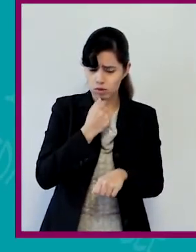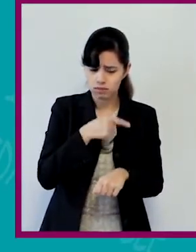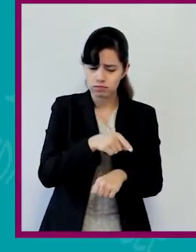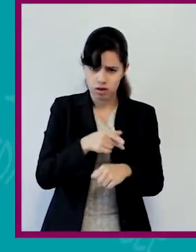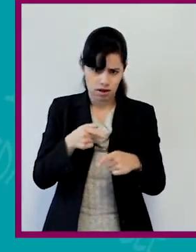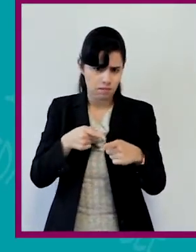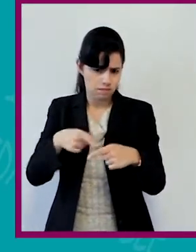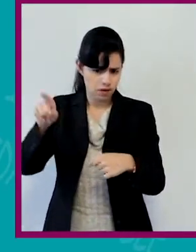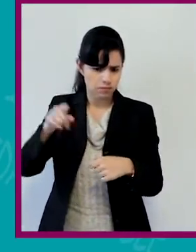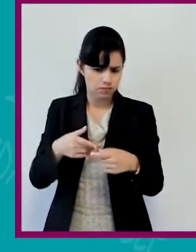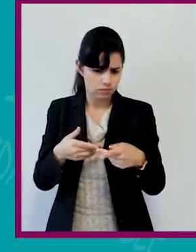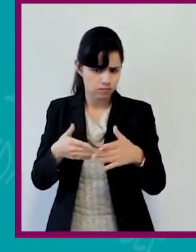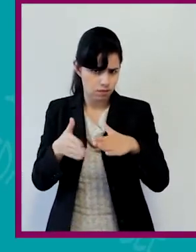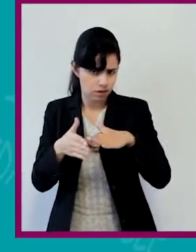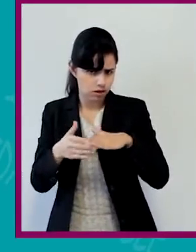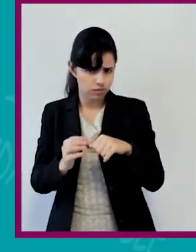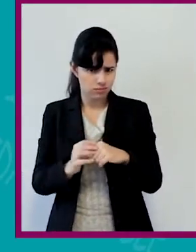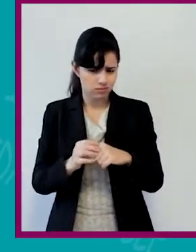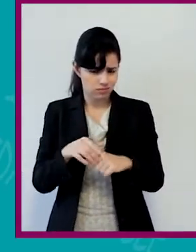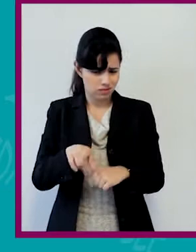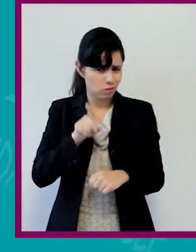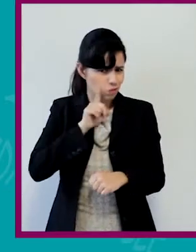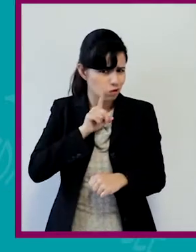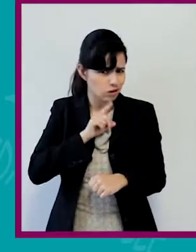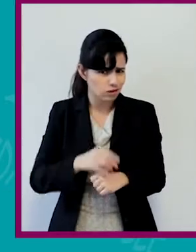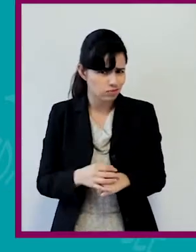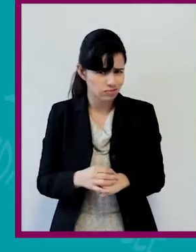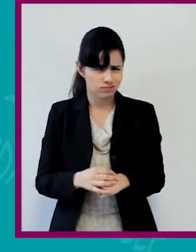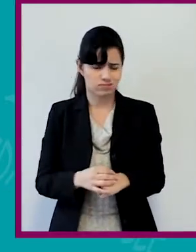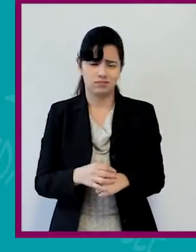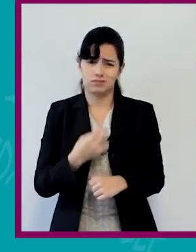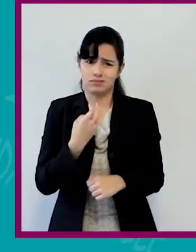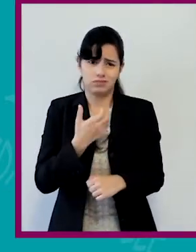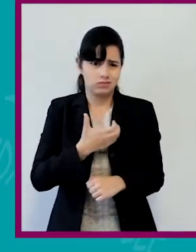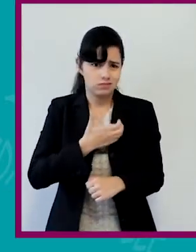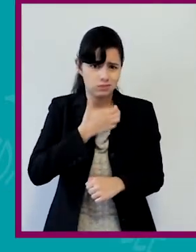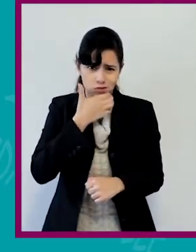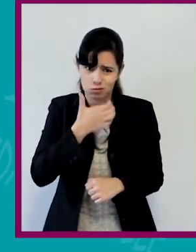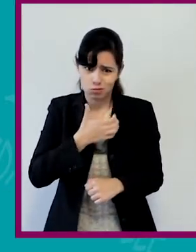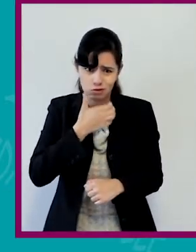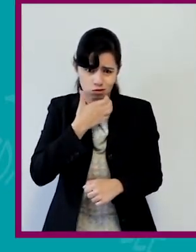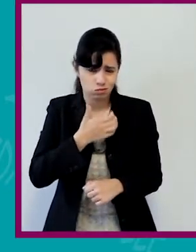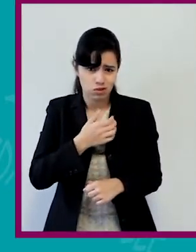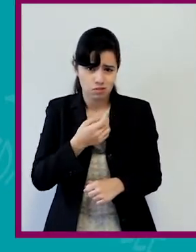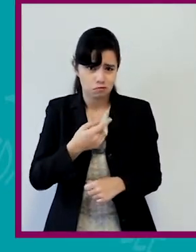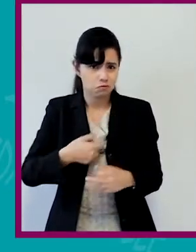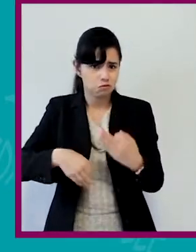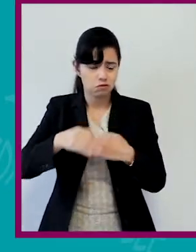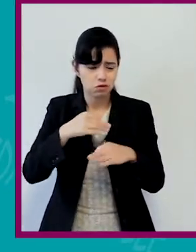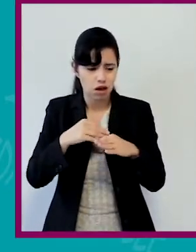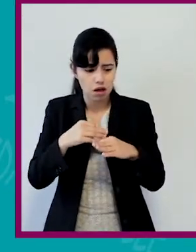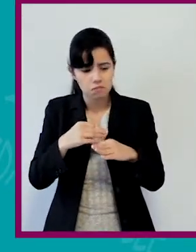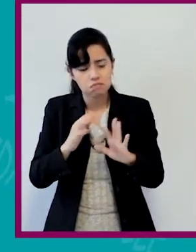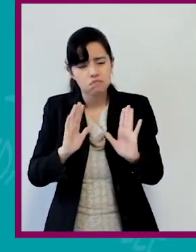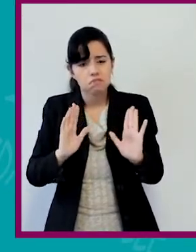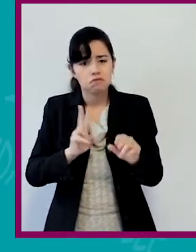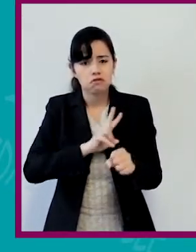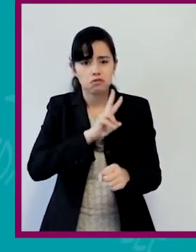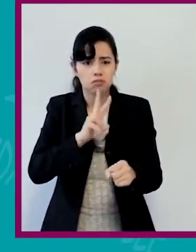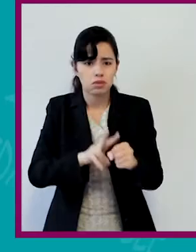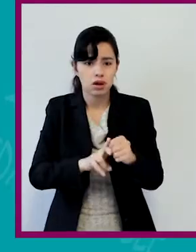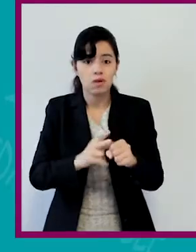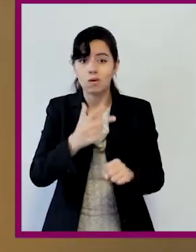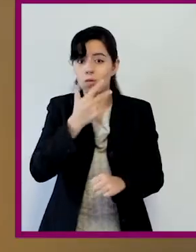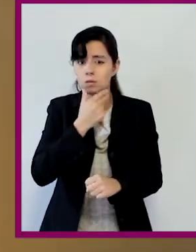de género que es cotidiana y está normalizada. Entonces, a los hombres se nos atiende y las mujeres son